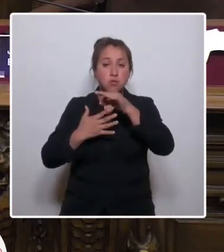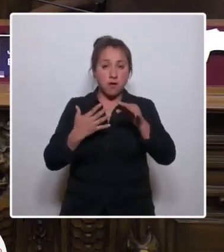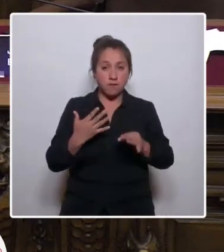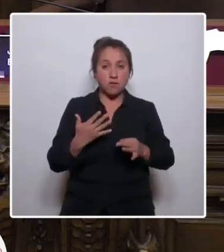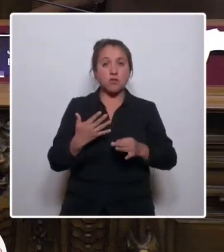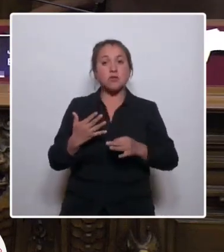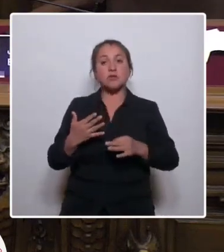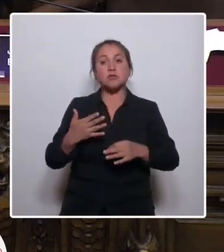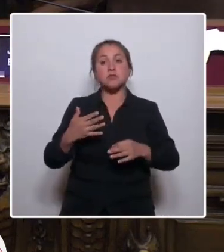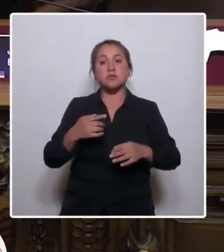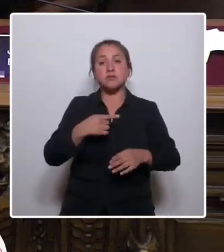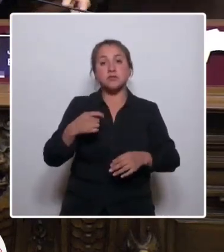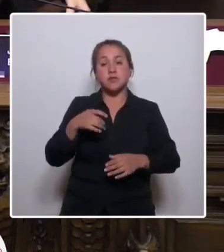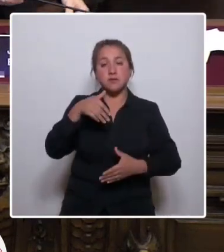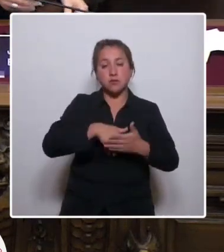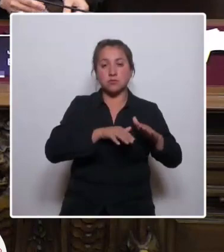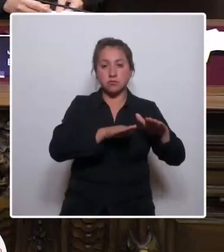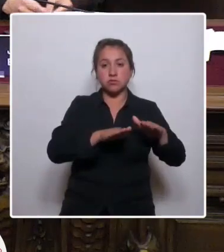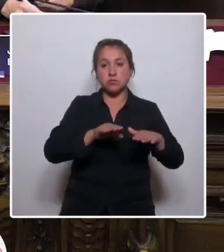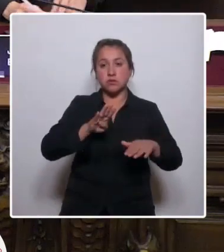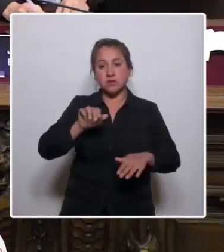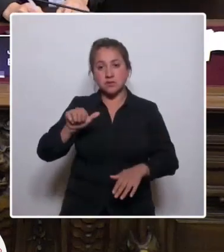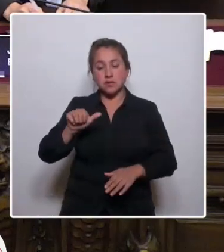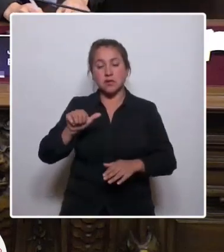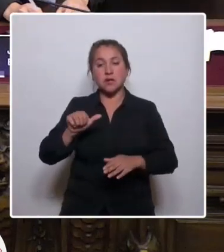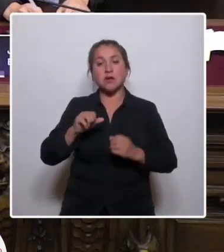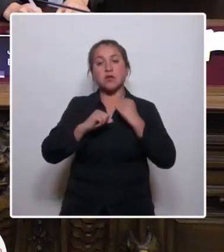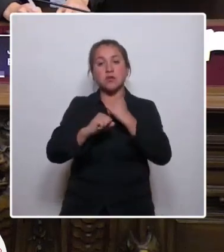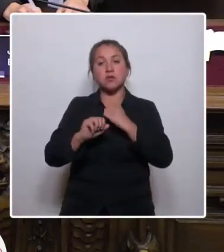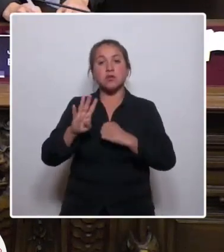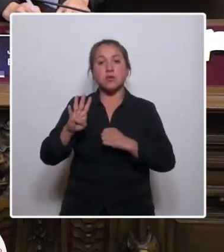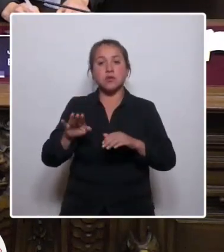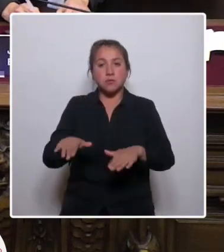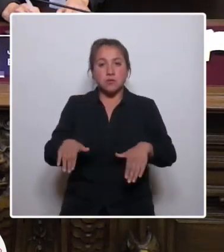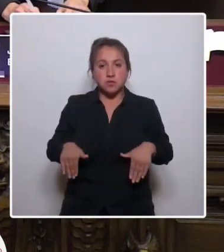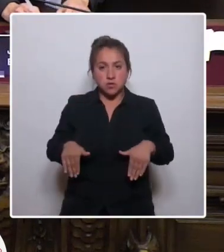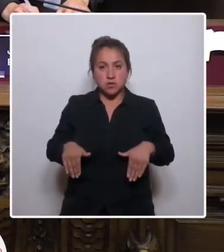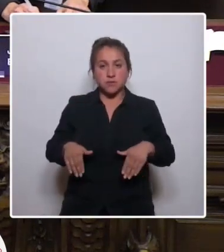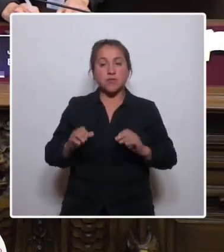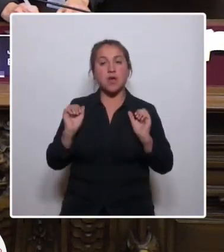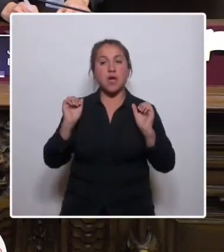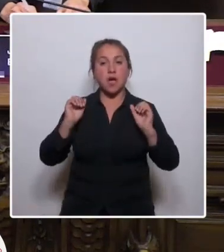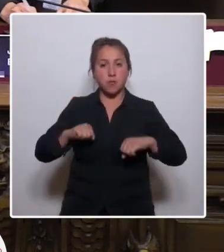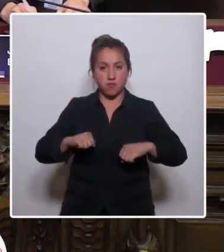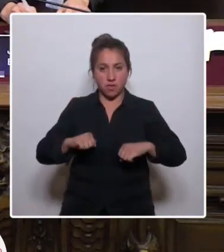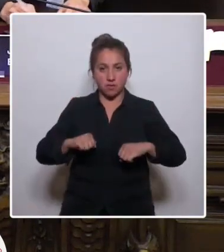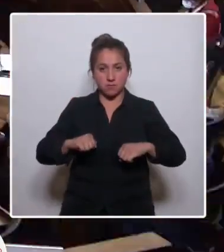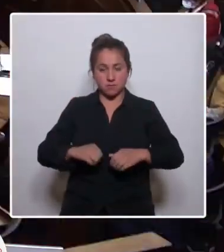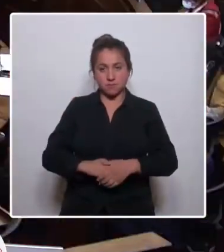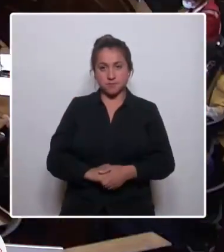favor, 46 en contra y 4 abstenciones. Aprobada.